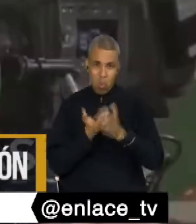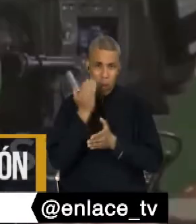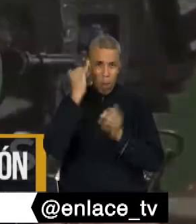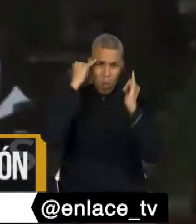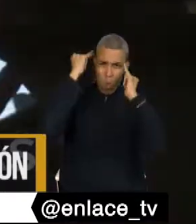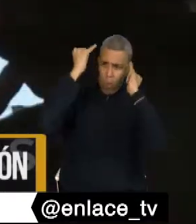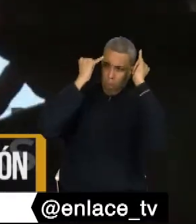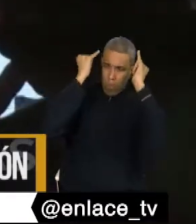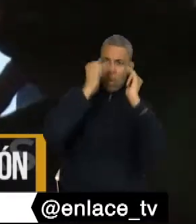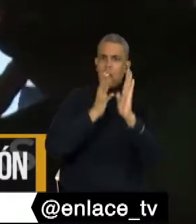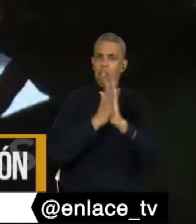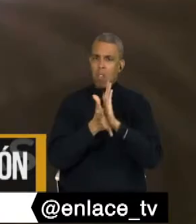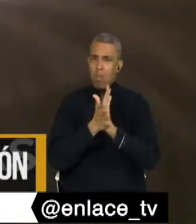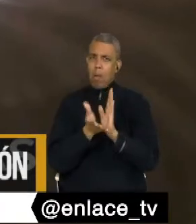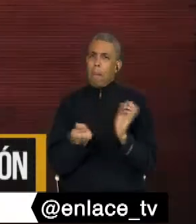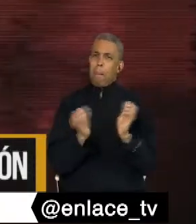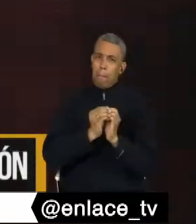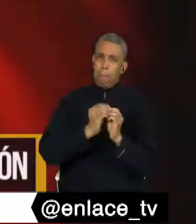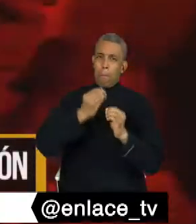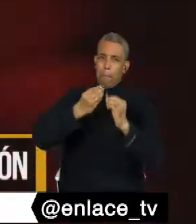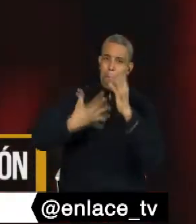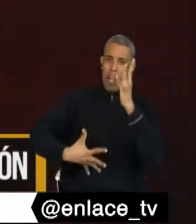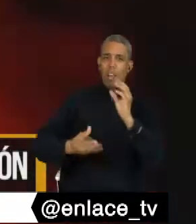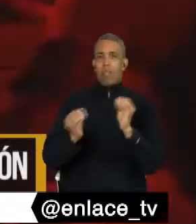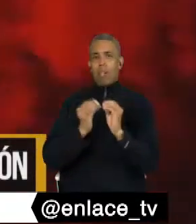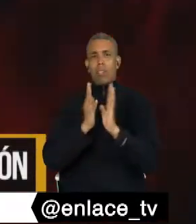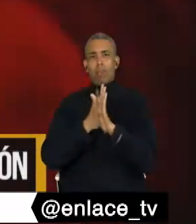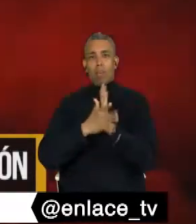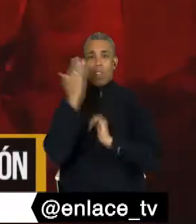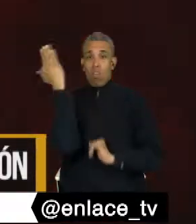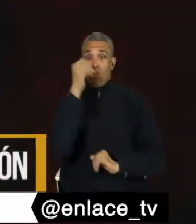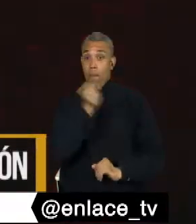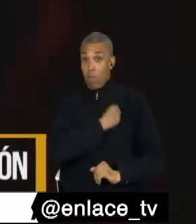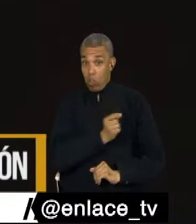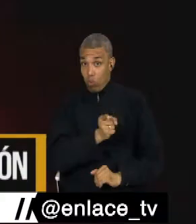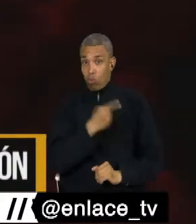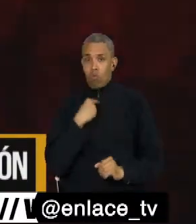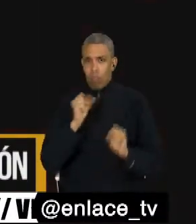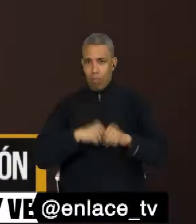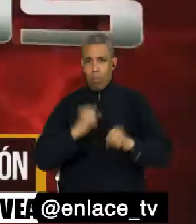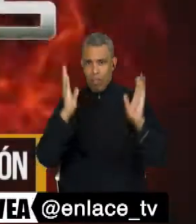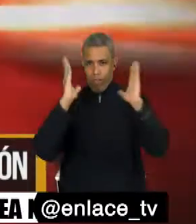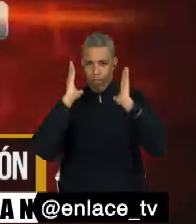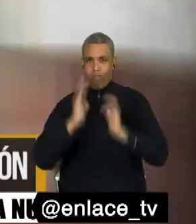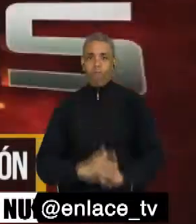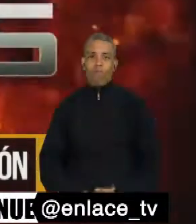información, regresa a la pantalla Filmanía, la fiebre del cine en la televisión.